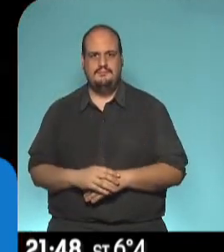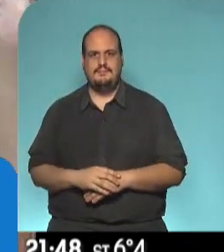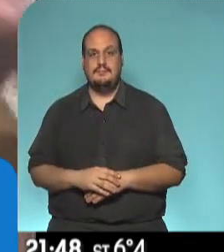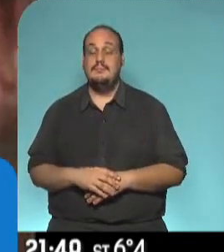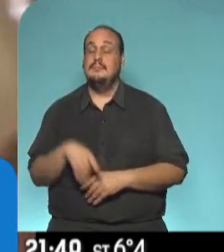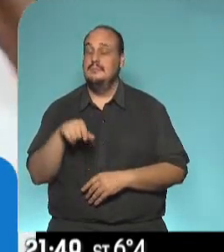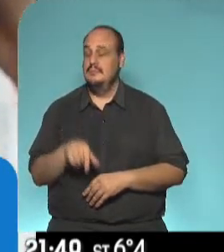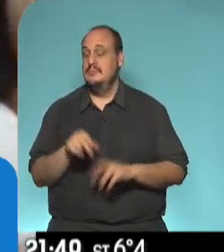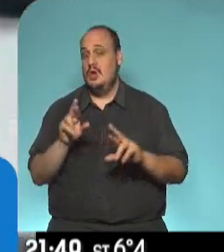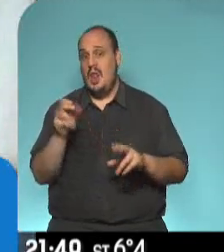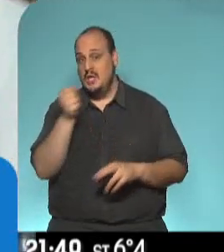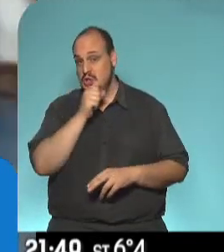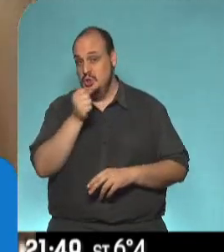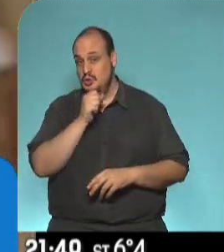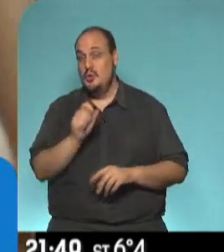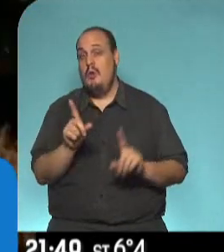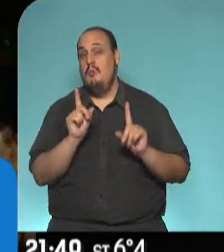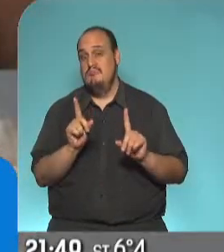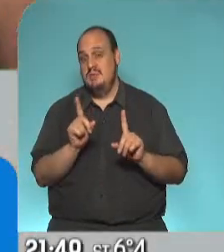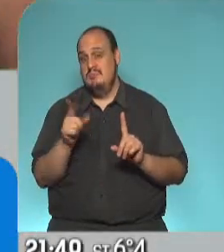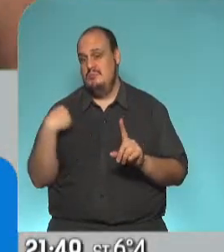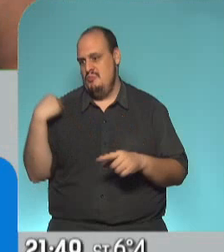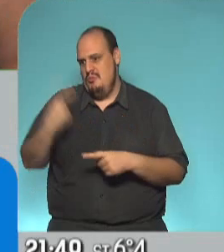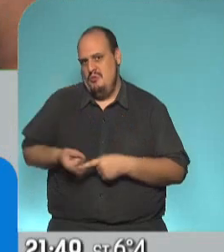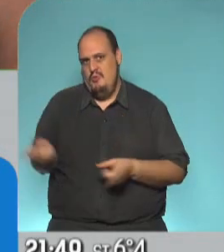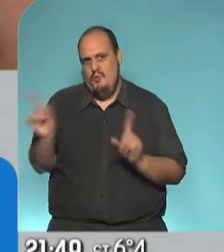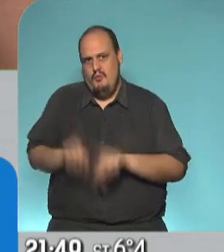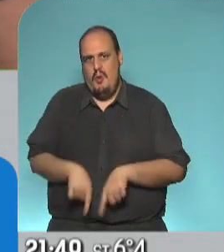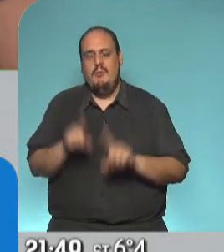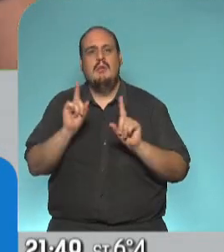show así, qué necesidad de volver a ver shows, qué necesidad también de que vuelva a reunirse el arte de esa forma.